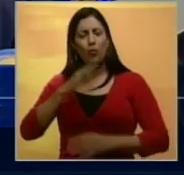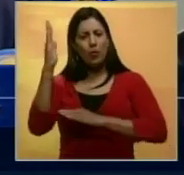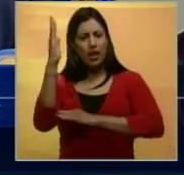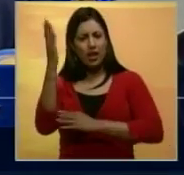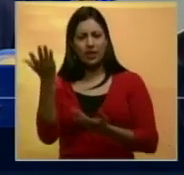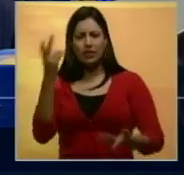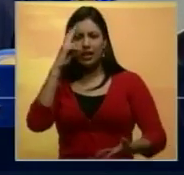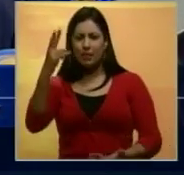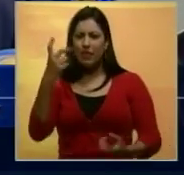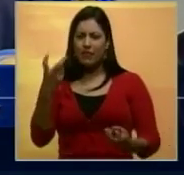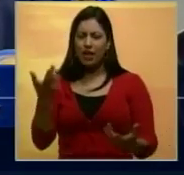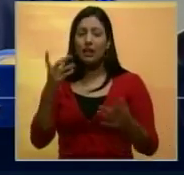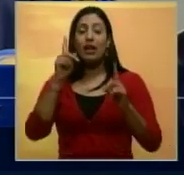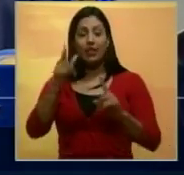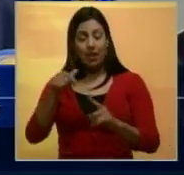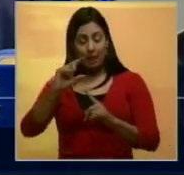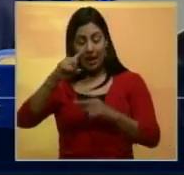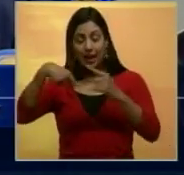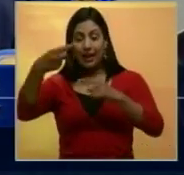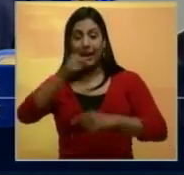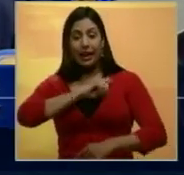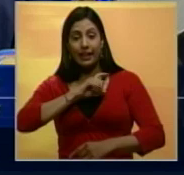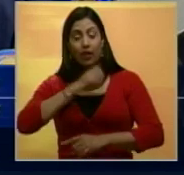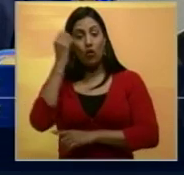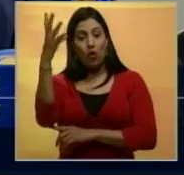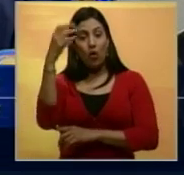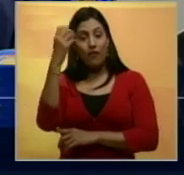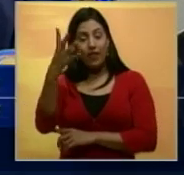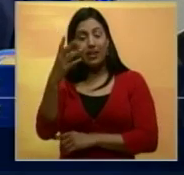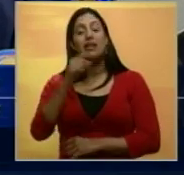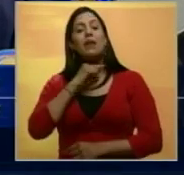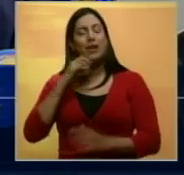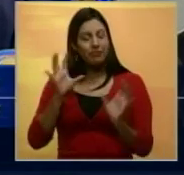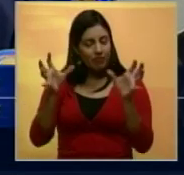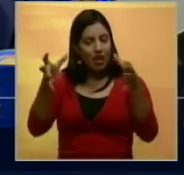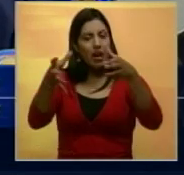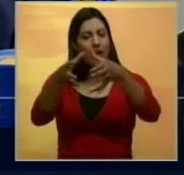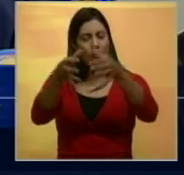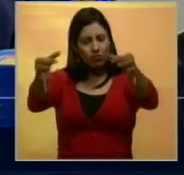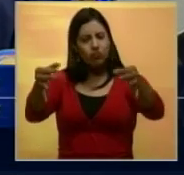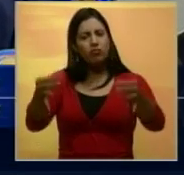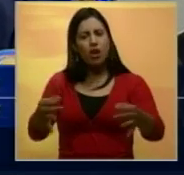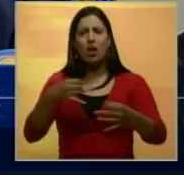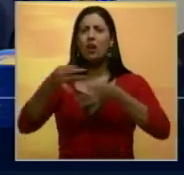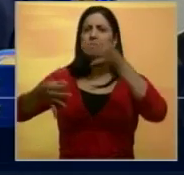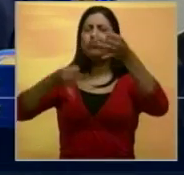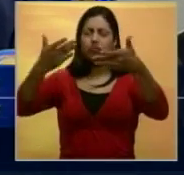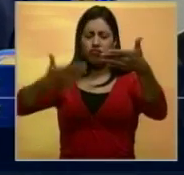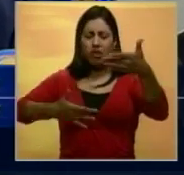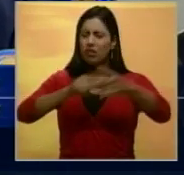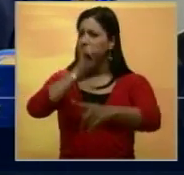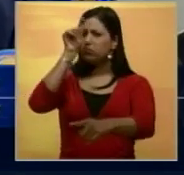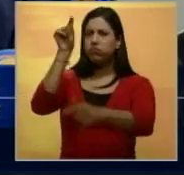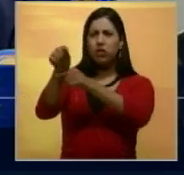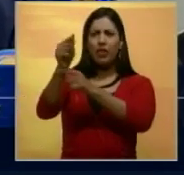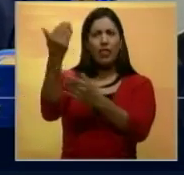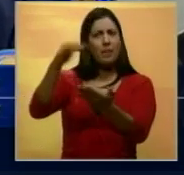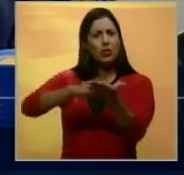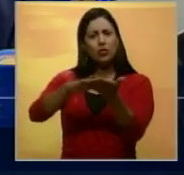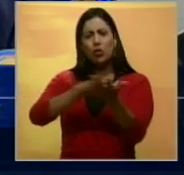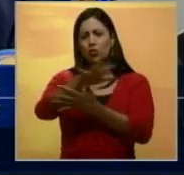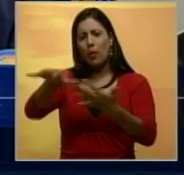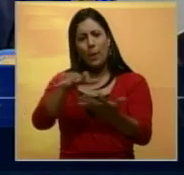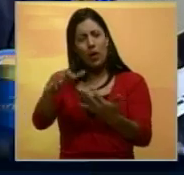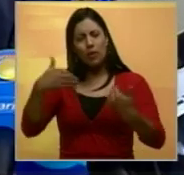Iglesia. Informó que en los primeros días de enero la Conferencia Episcopal se estará reuniendo para fijar posición y exigir la solución de